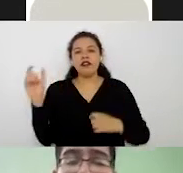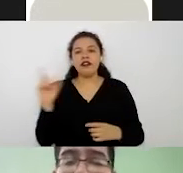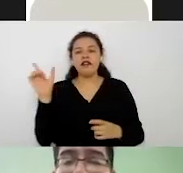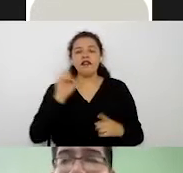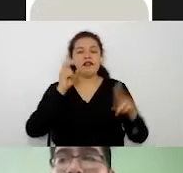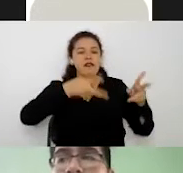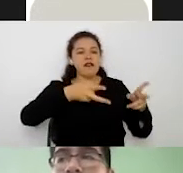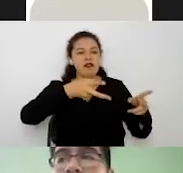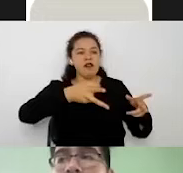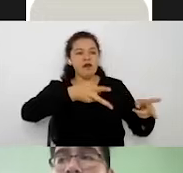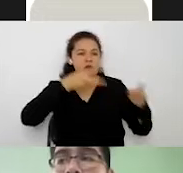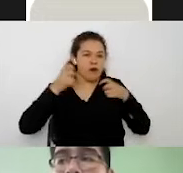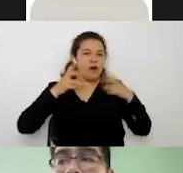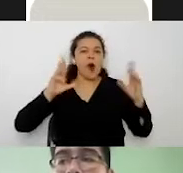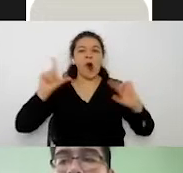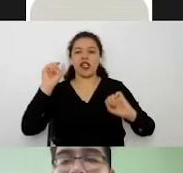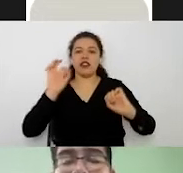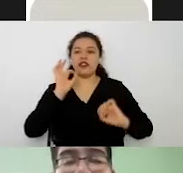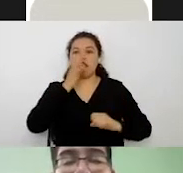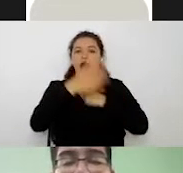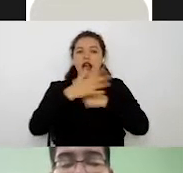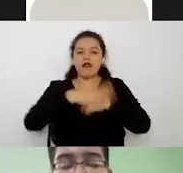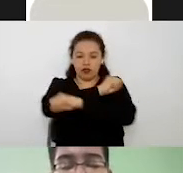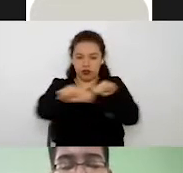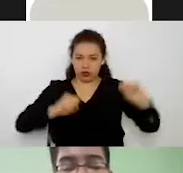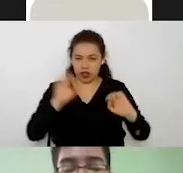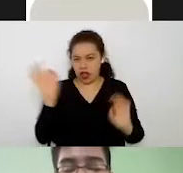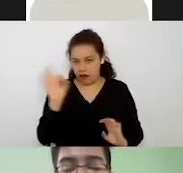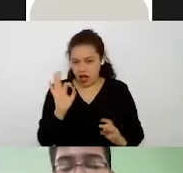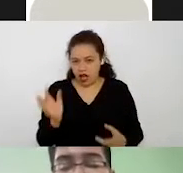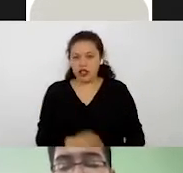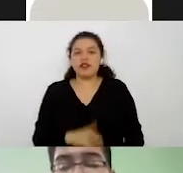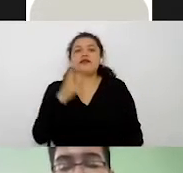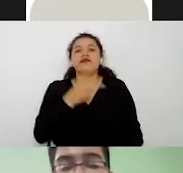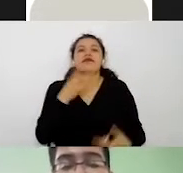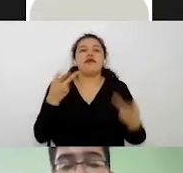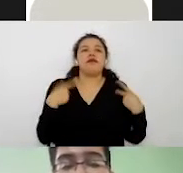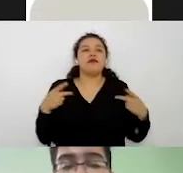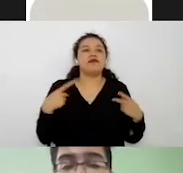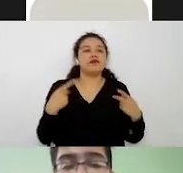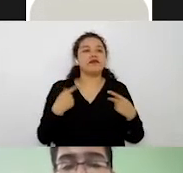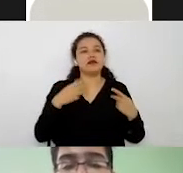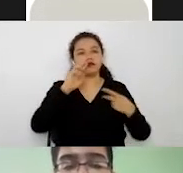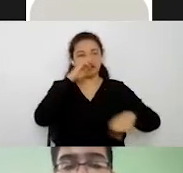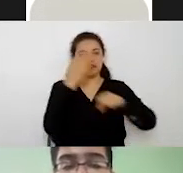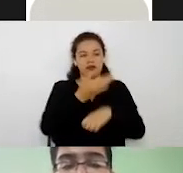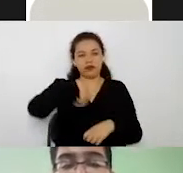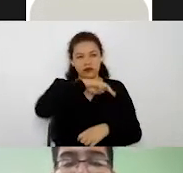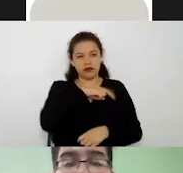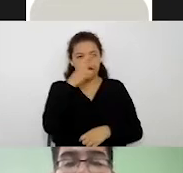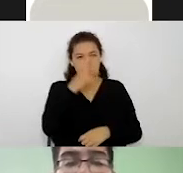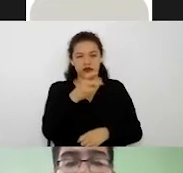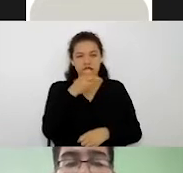una amenaza de bomba. Eh, Todo eso es responsabilidad nuestra y es